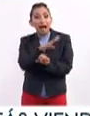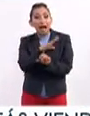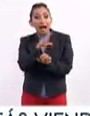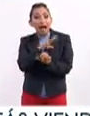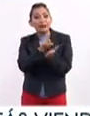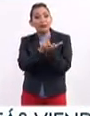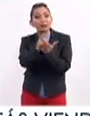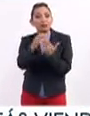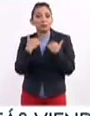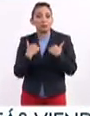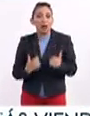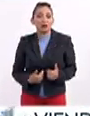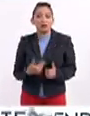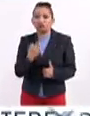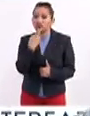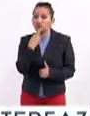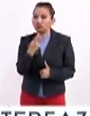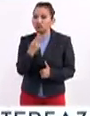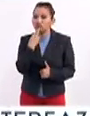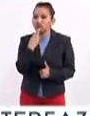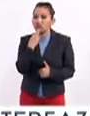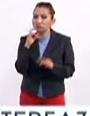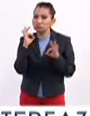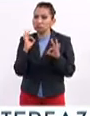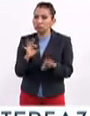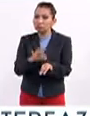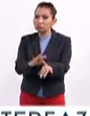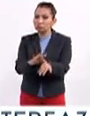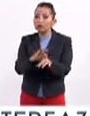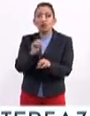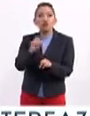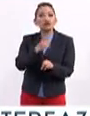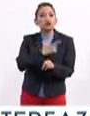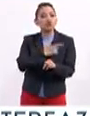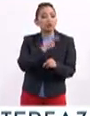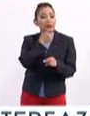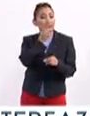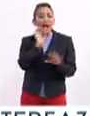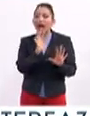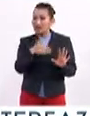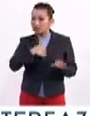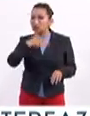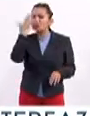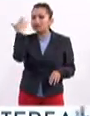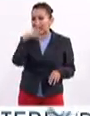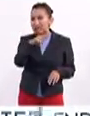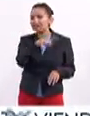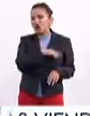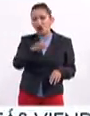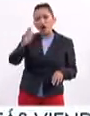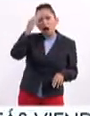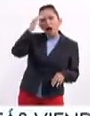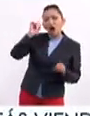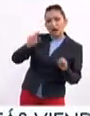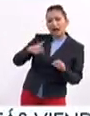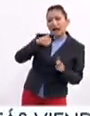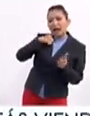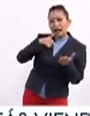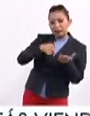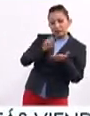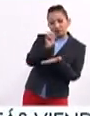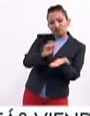emerjan los derechos humanos y se materialicen. O sea, no es solo el hecho de decir yo voy a reconocer en una